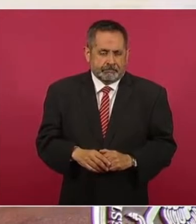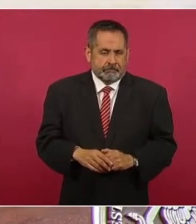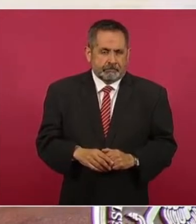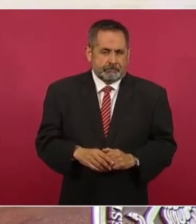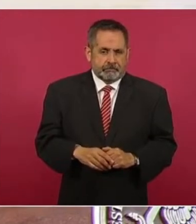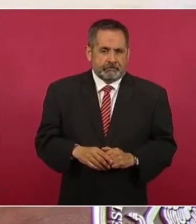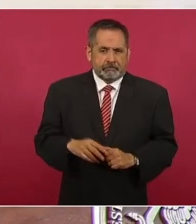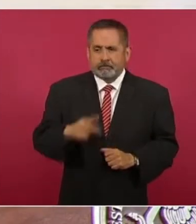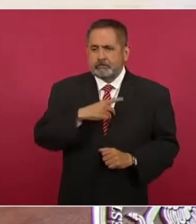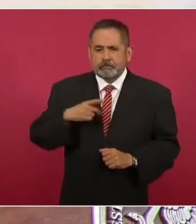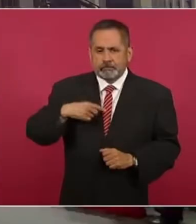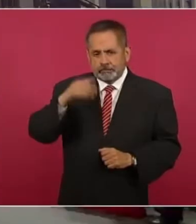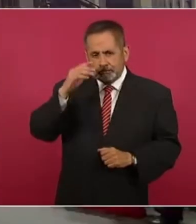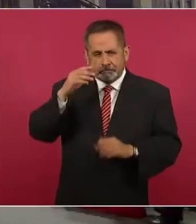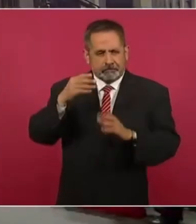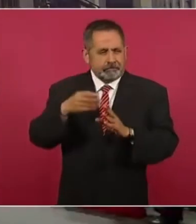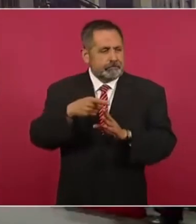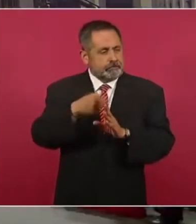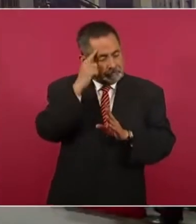No toman en cuenta las prestaciones.